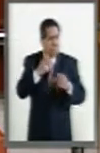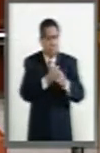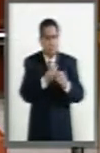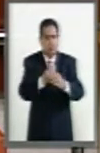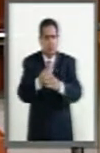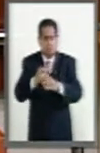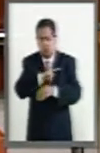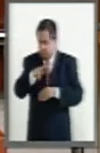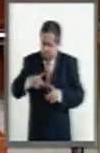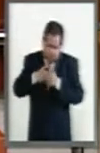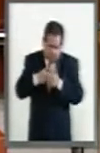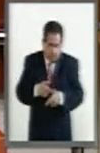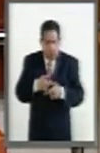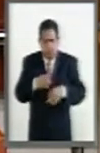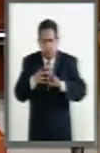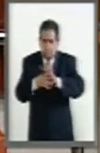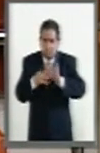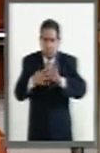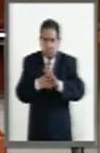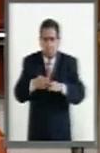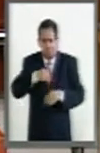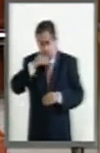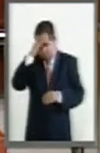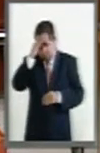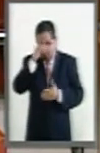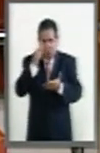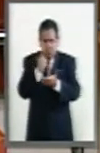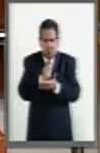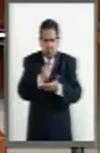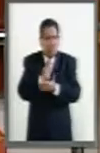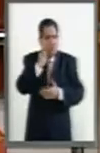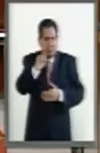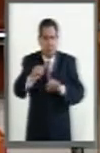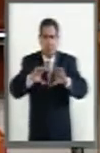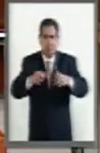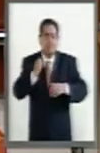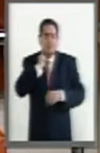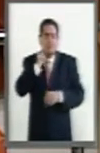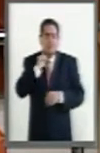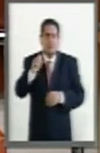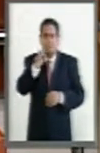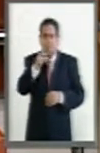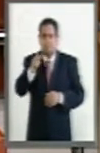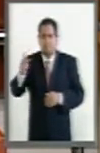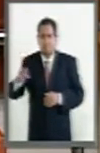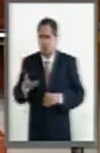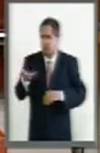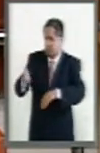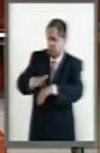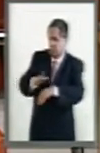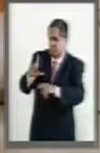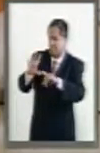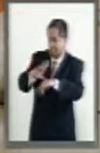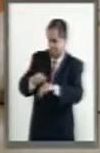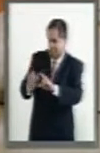nos empeñamos en aprobar en el Senado el TPP. Le solicito un